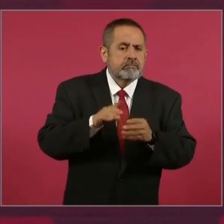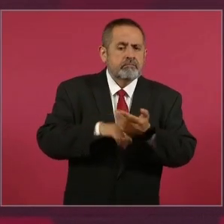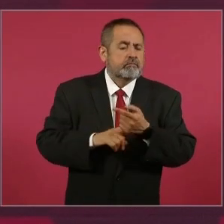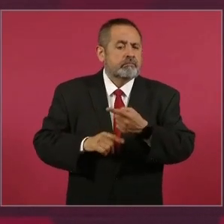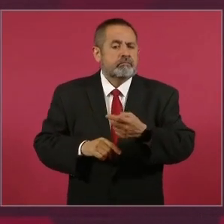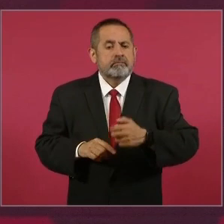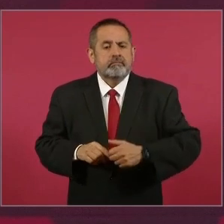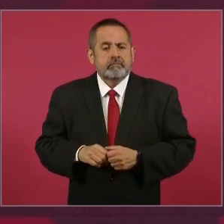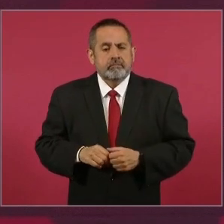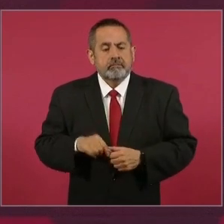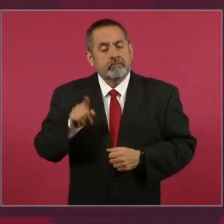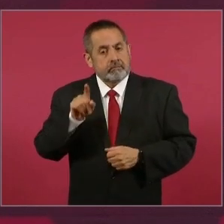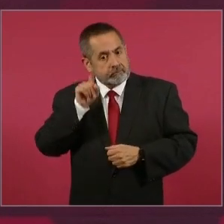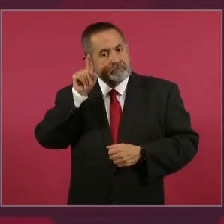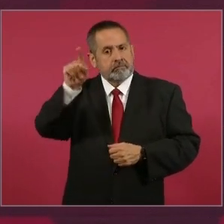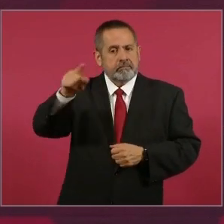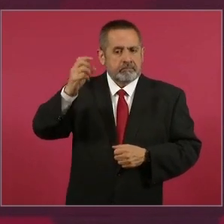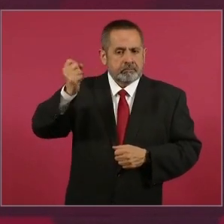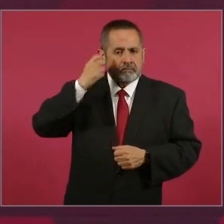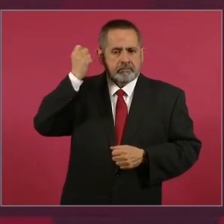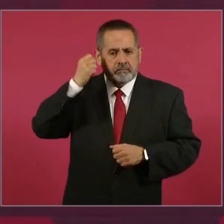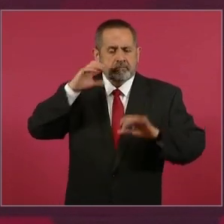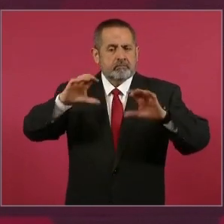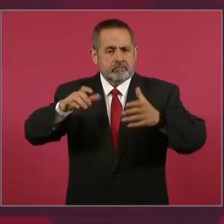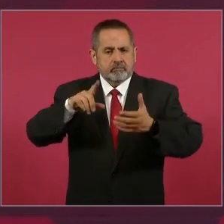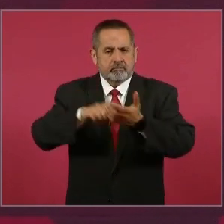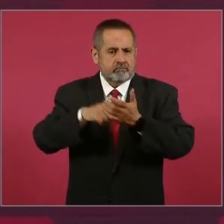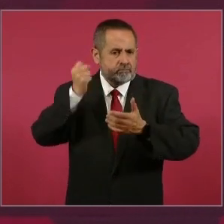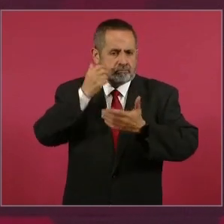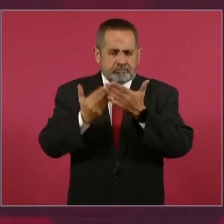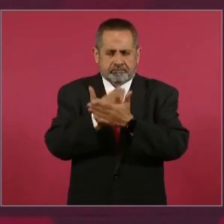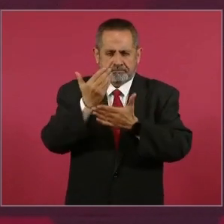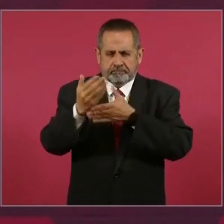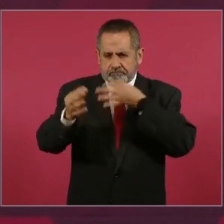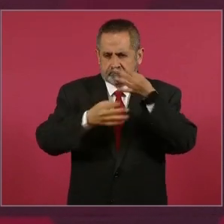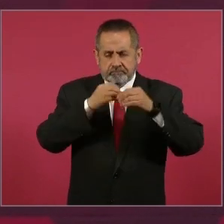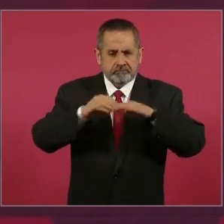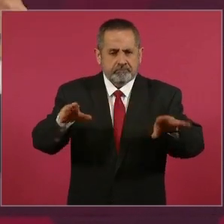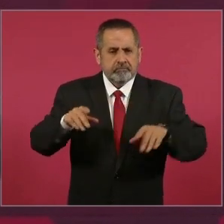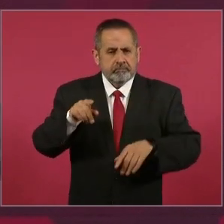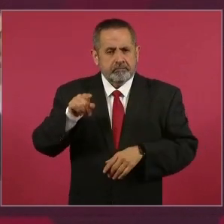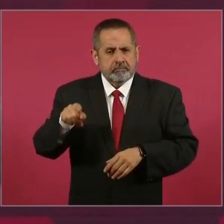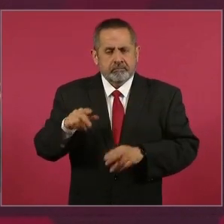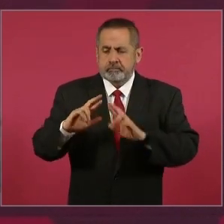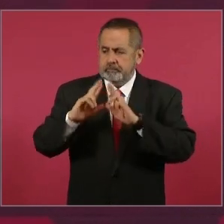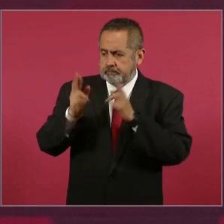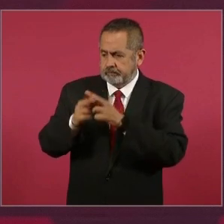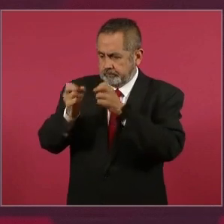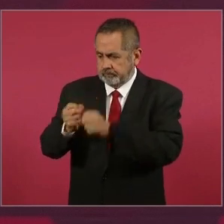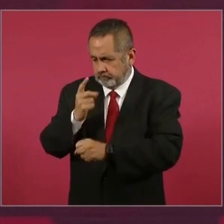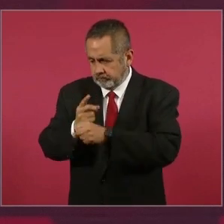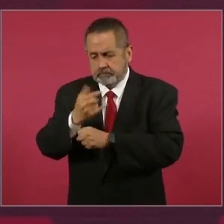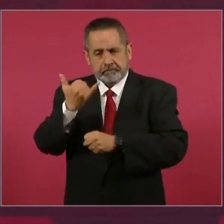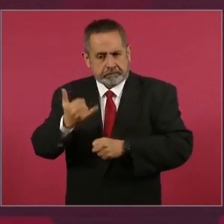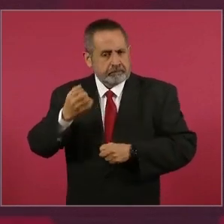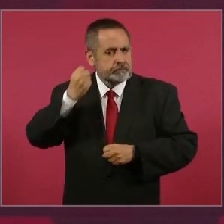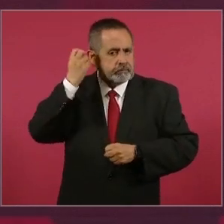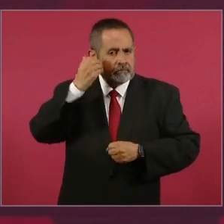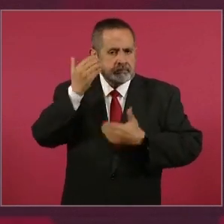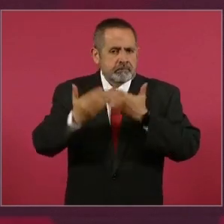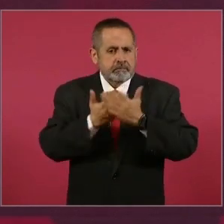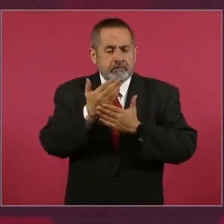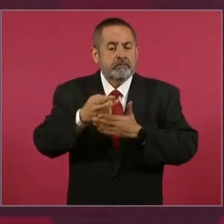a hacer allá la conferencia vamos hacer la reunión de seguridad y la conferencia